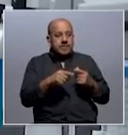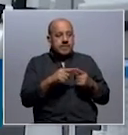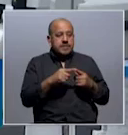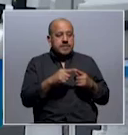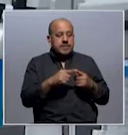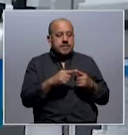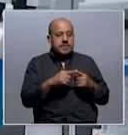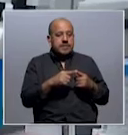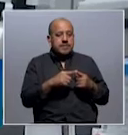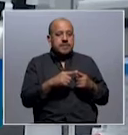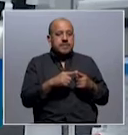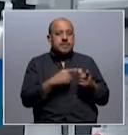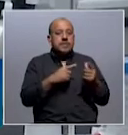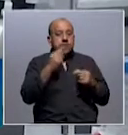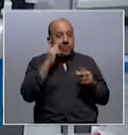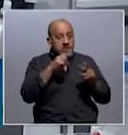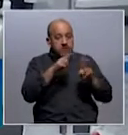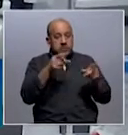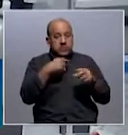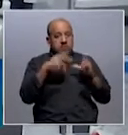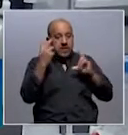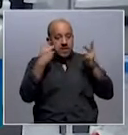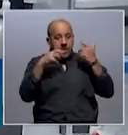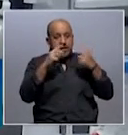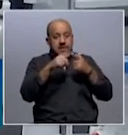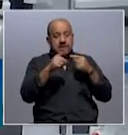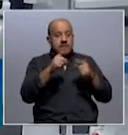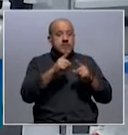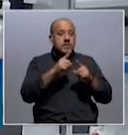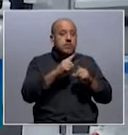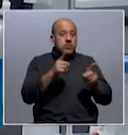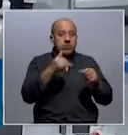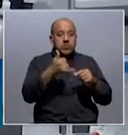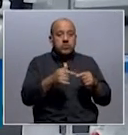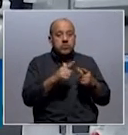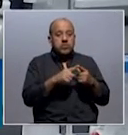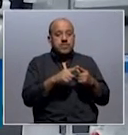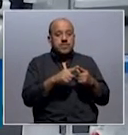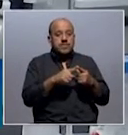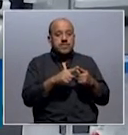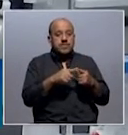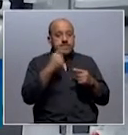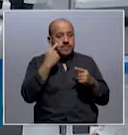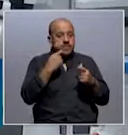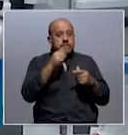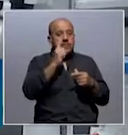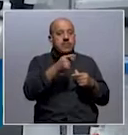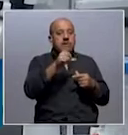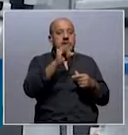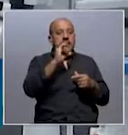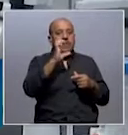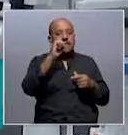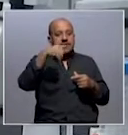y además de eso observamos en los animales que no desarrollan los valores anormales de glicemia la